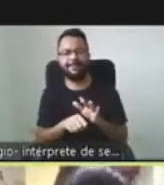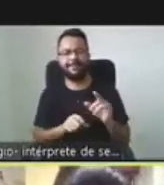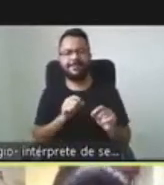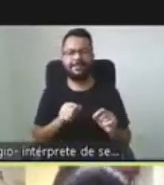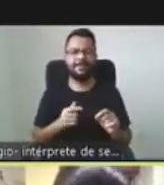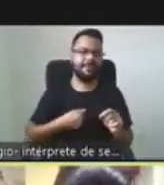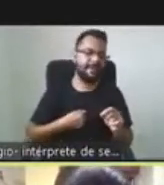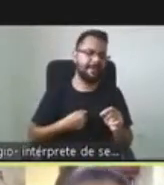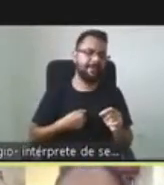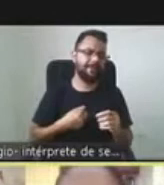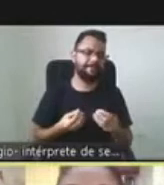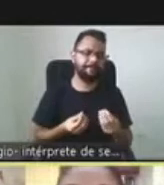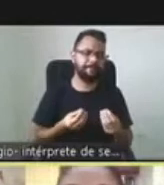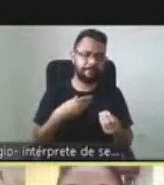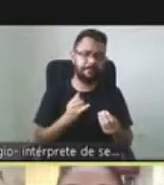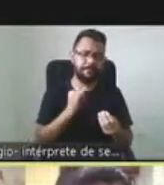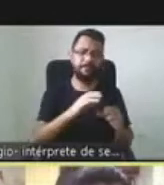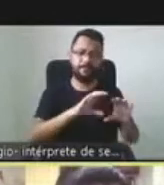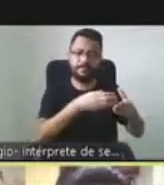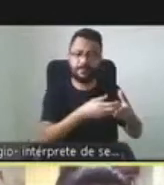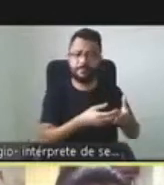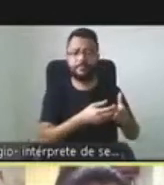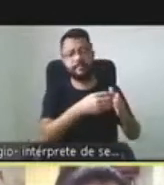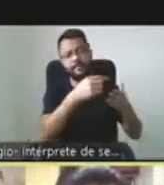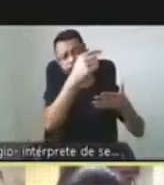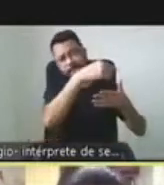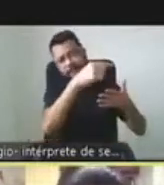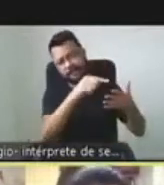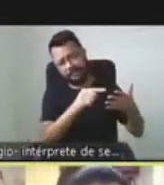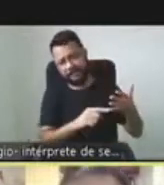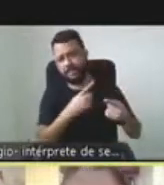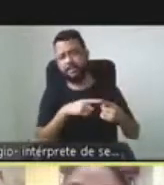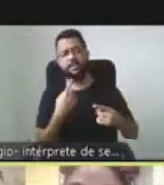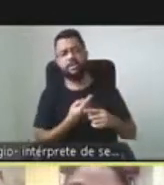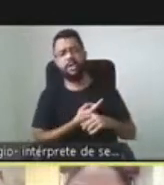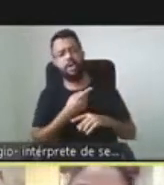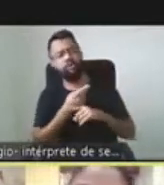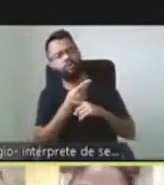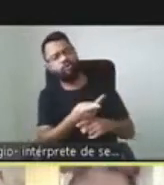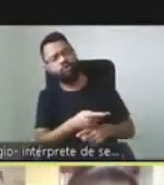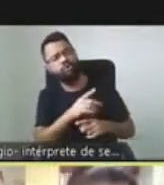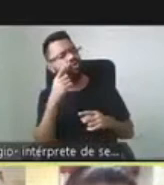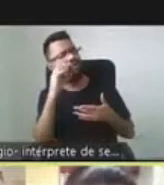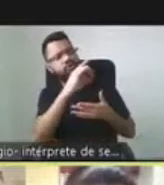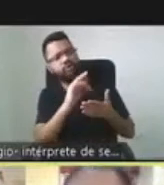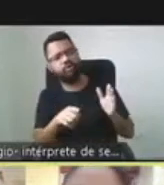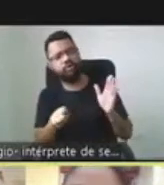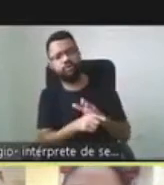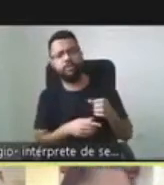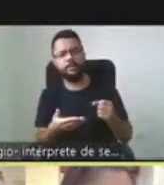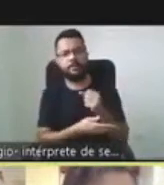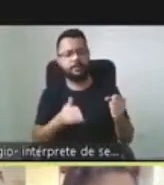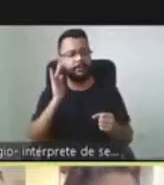la convención y lo que buscamos es determinar esos principios generales y fundamentales que orientan